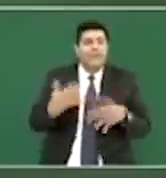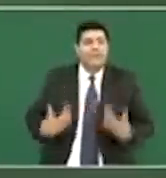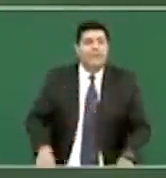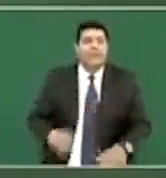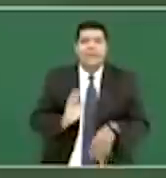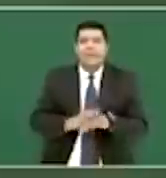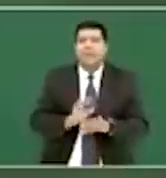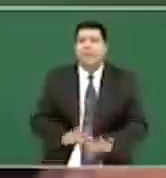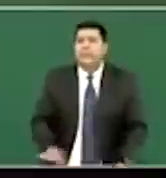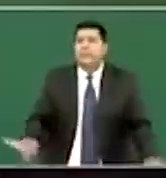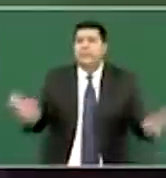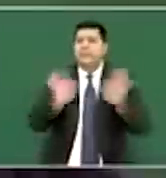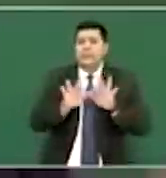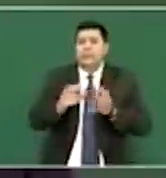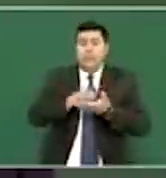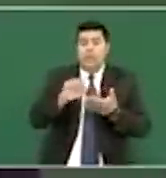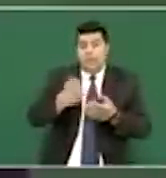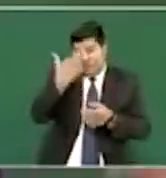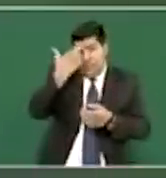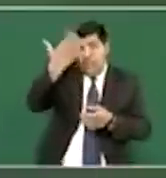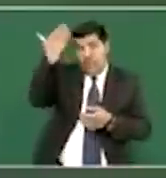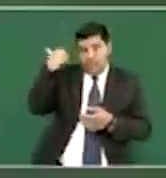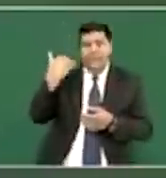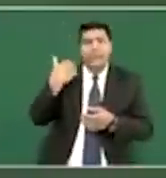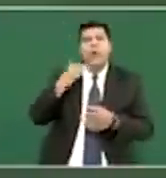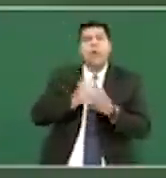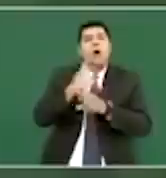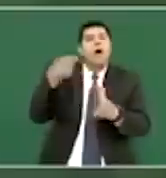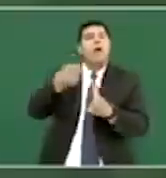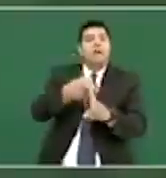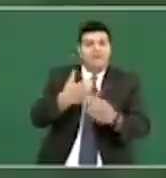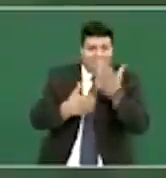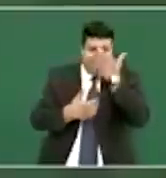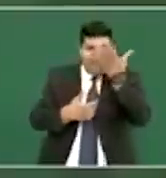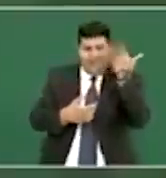importante de todo, porque las metas antes eran, a ver,